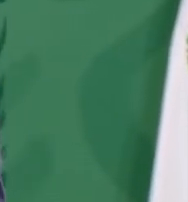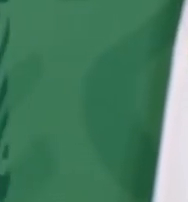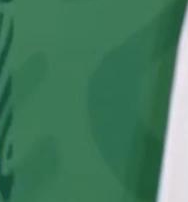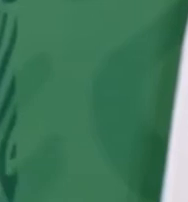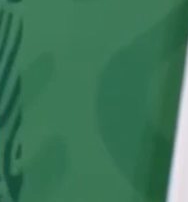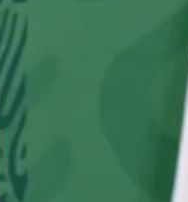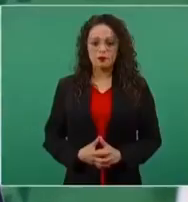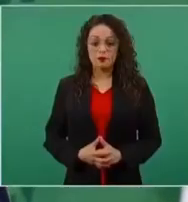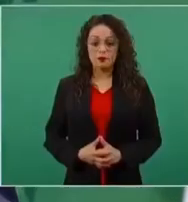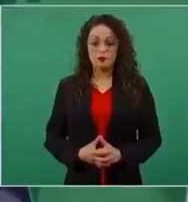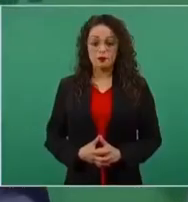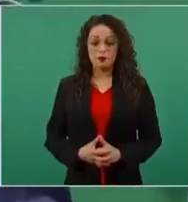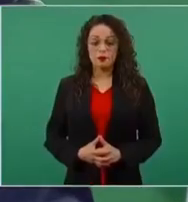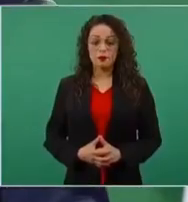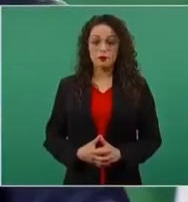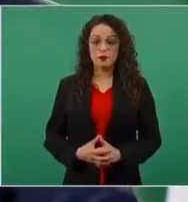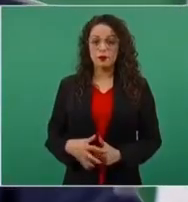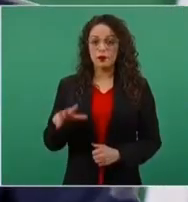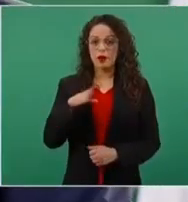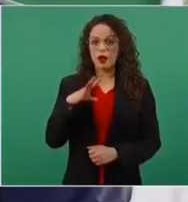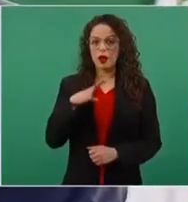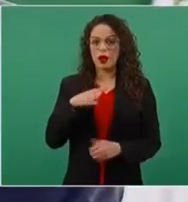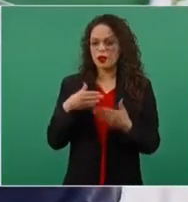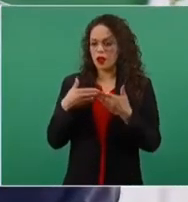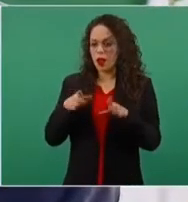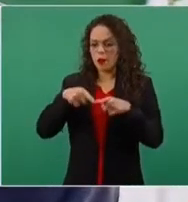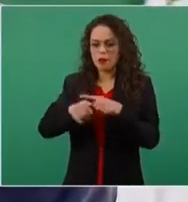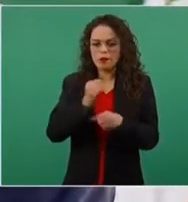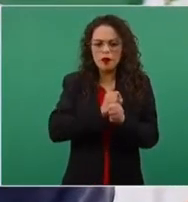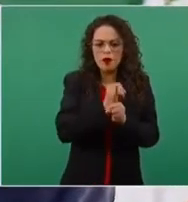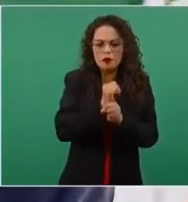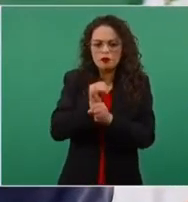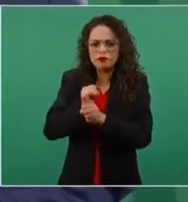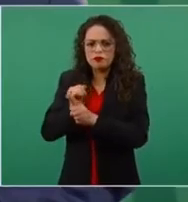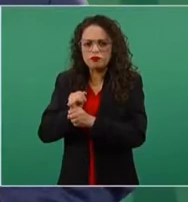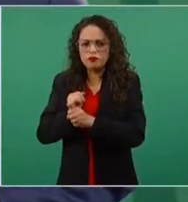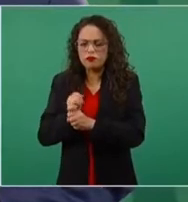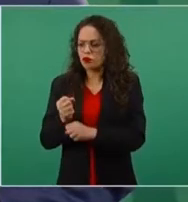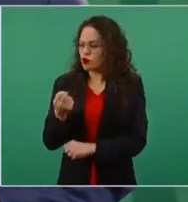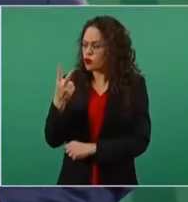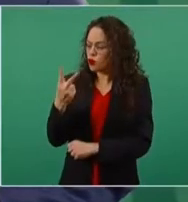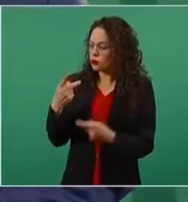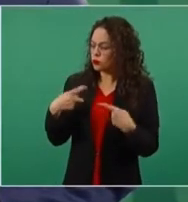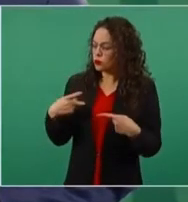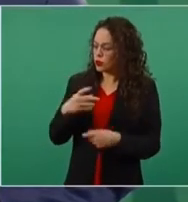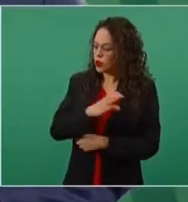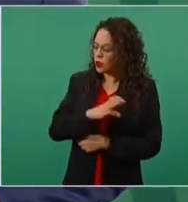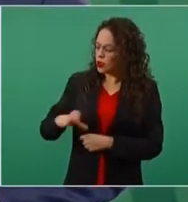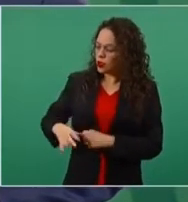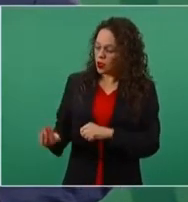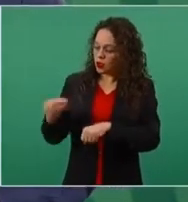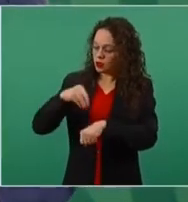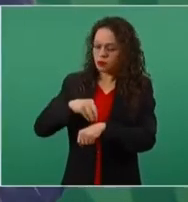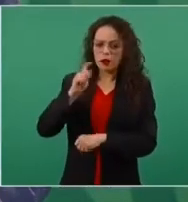abrió una investigación en contra de dos candidatos al gobierno de Nuevo León.